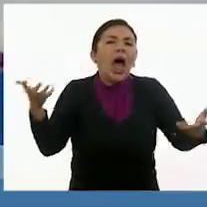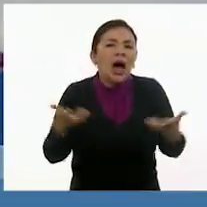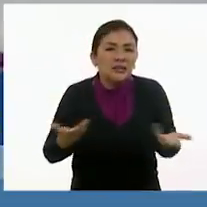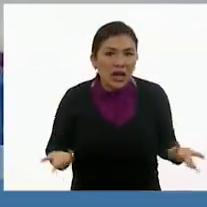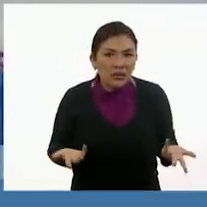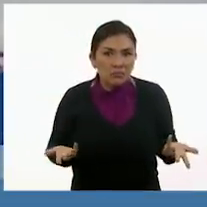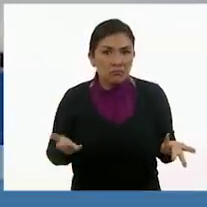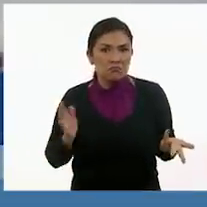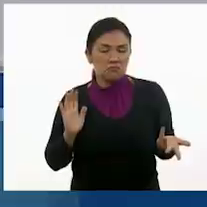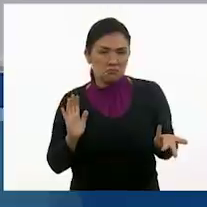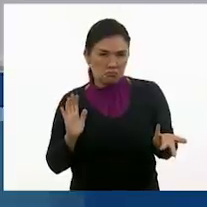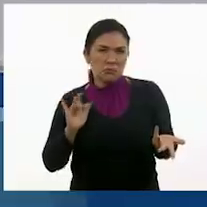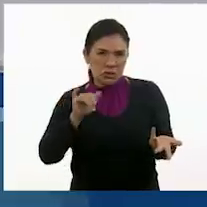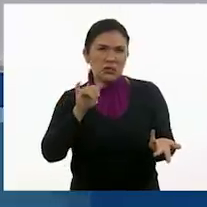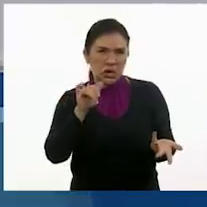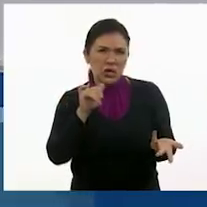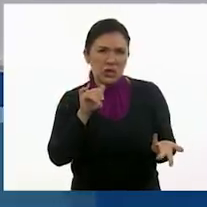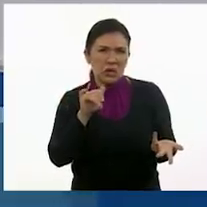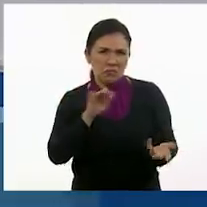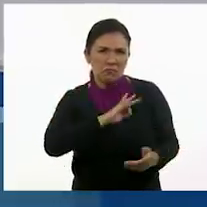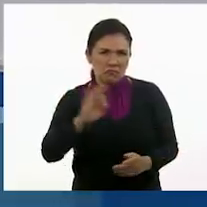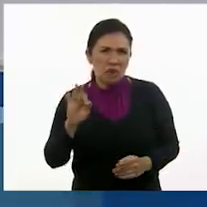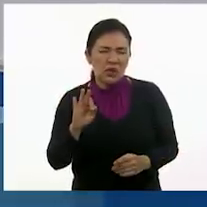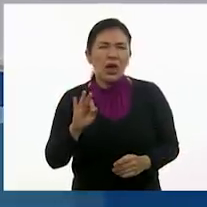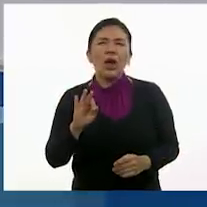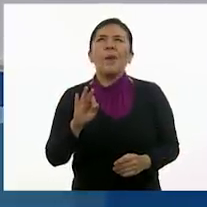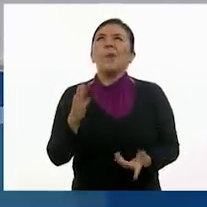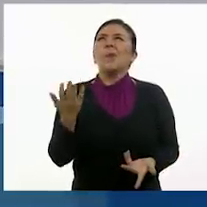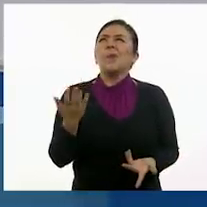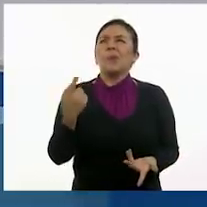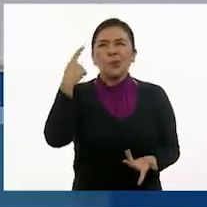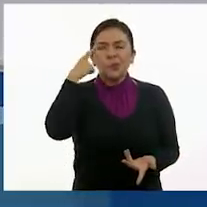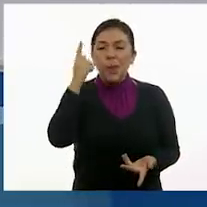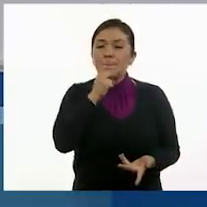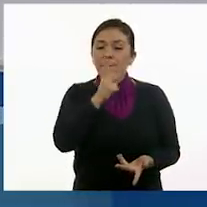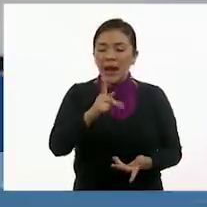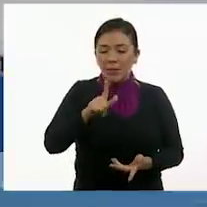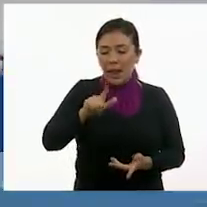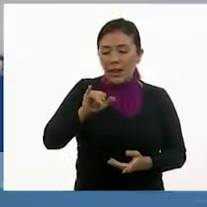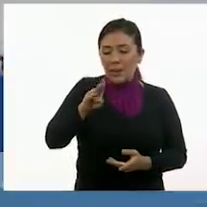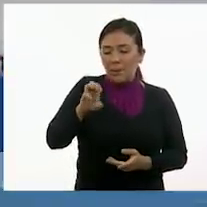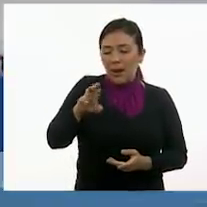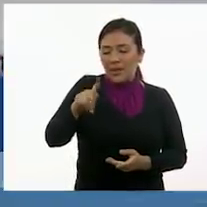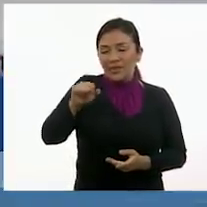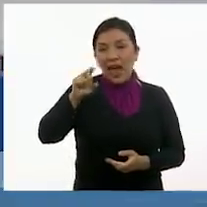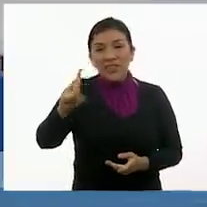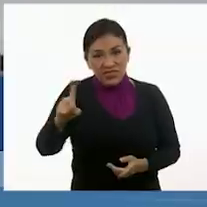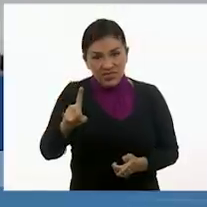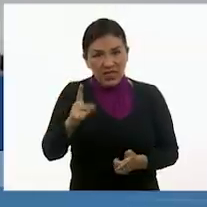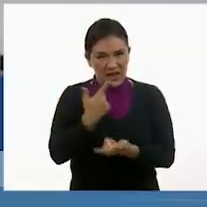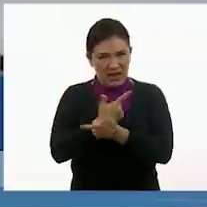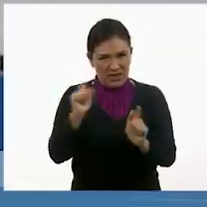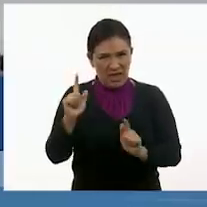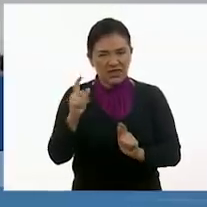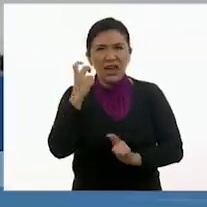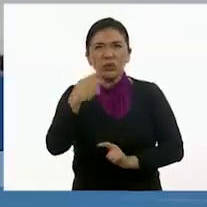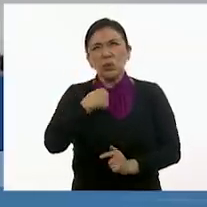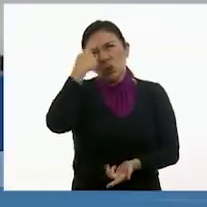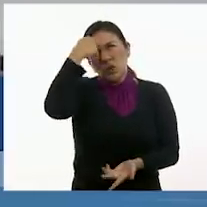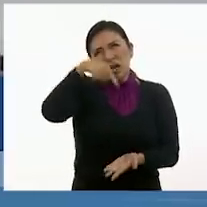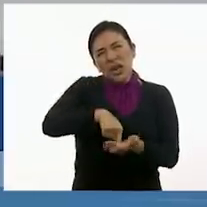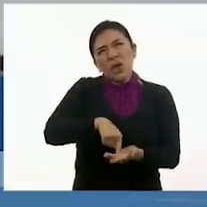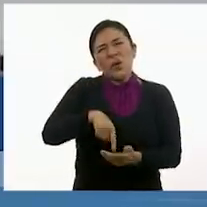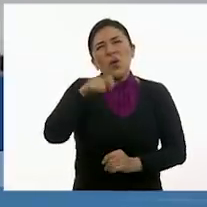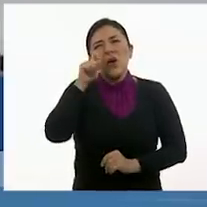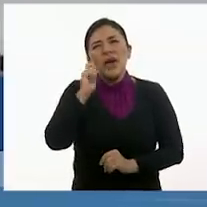Algo, ajá. A ver. Bueno, libertad, libertad, bueno, yo creo que podría